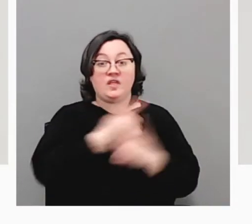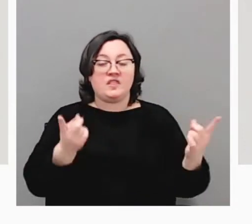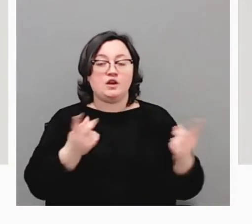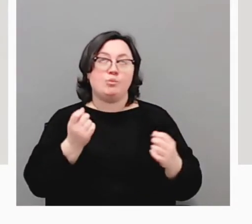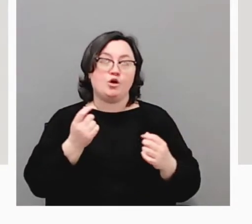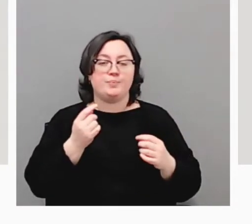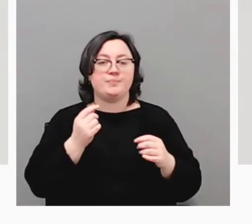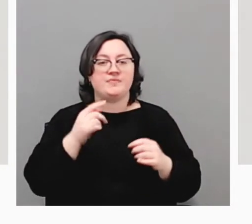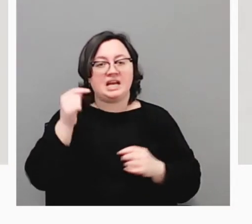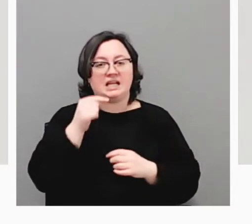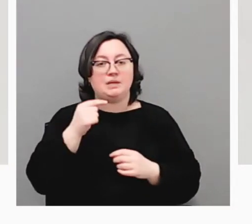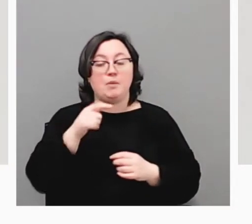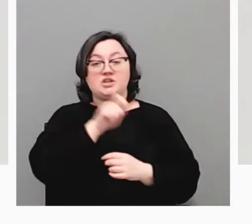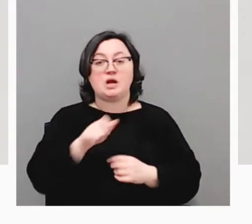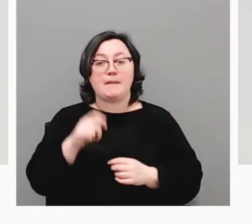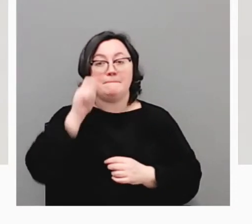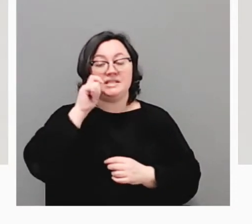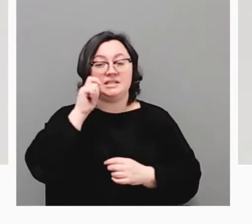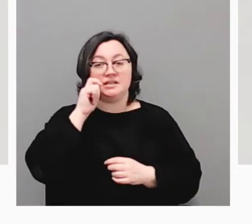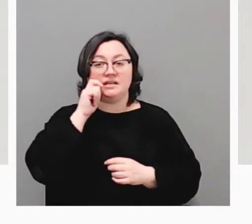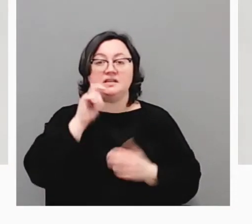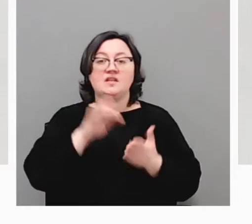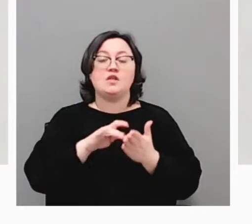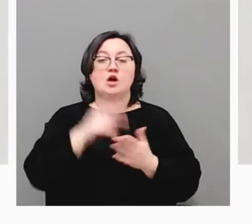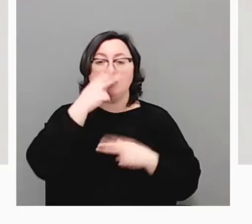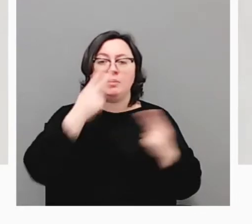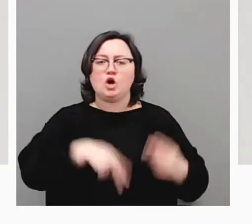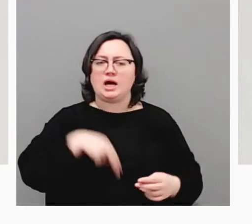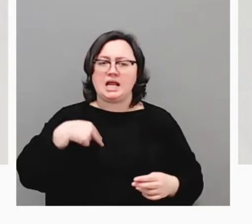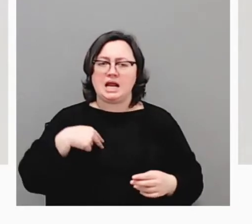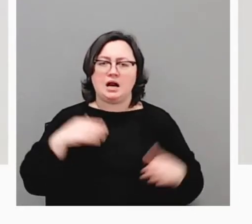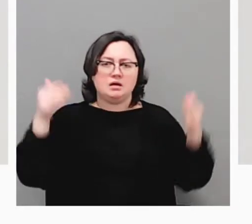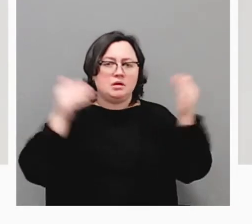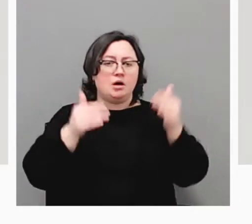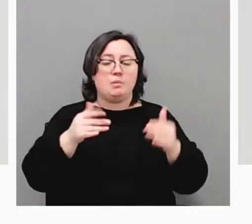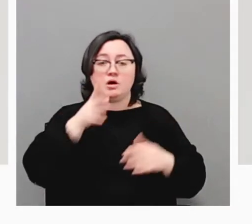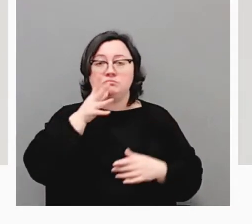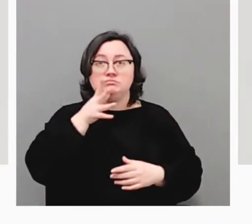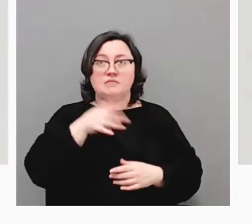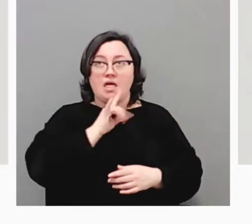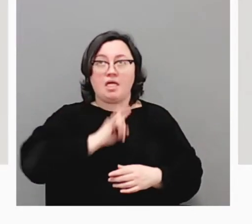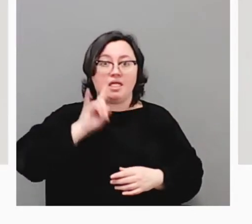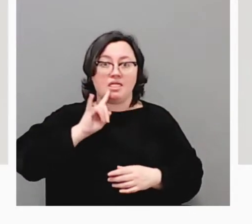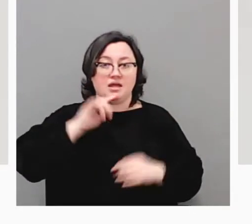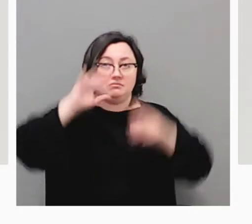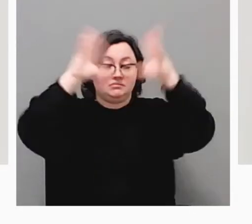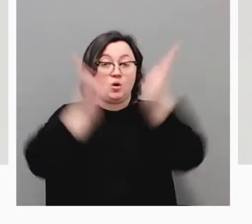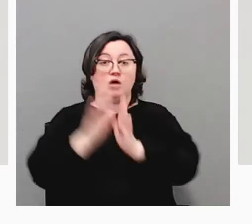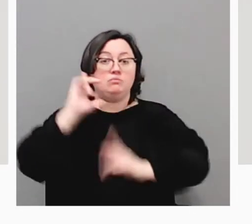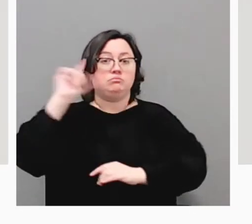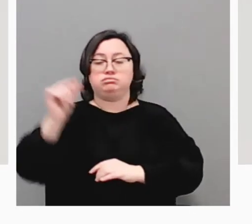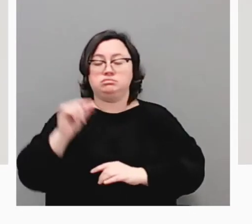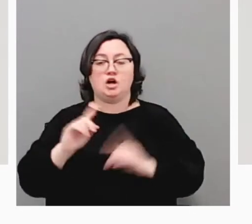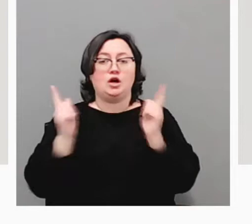de que el visitante es un público de carácter general, muy centrado en la espectacularidad de lo que ve, y que después se marcha en muchas ocasiones